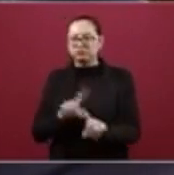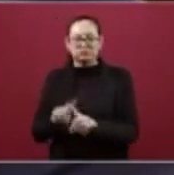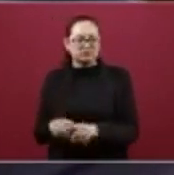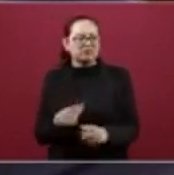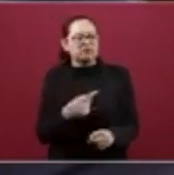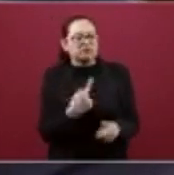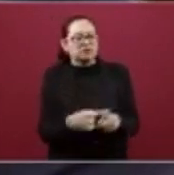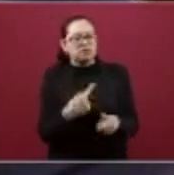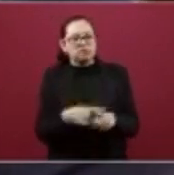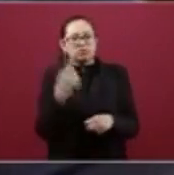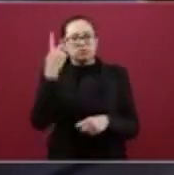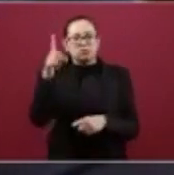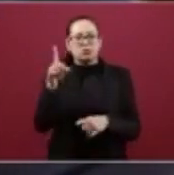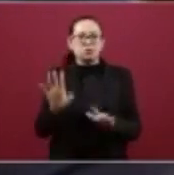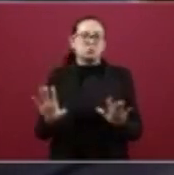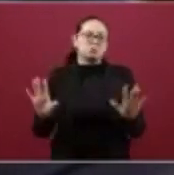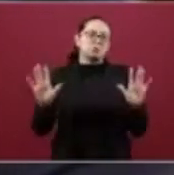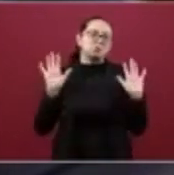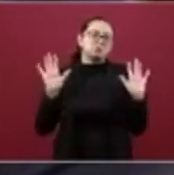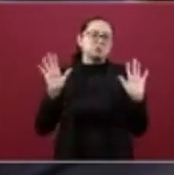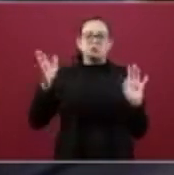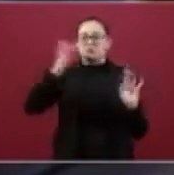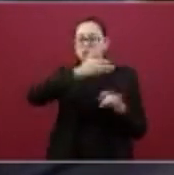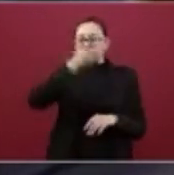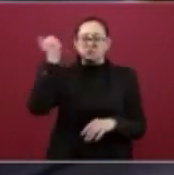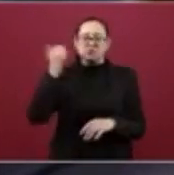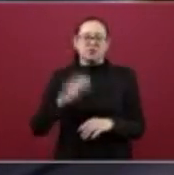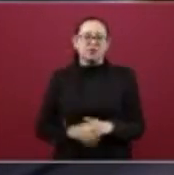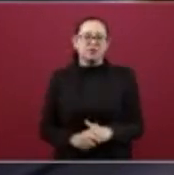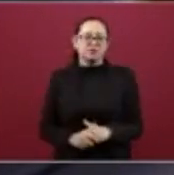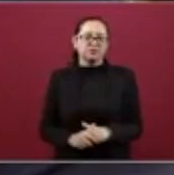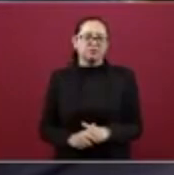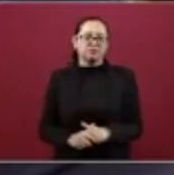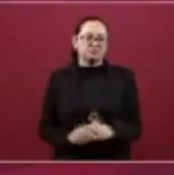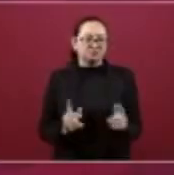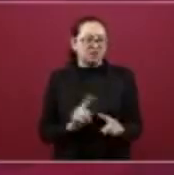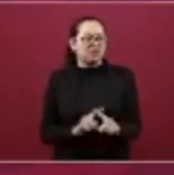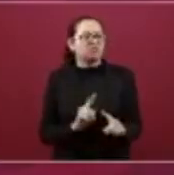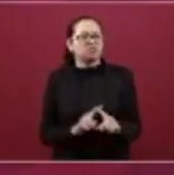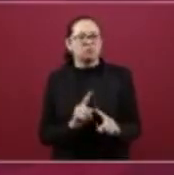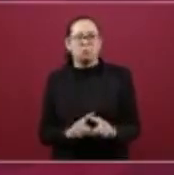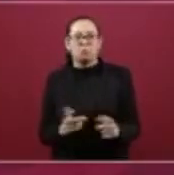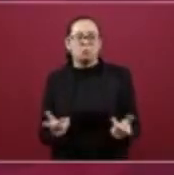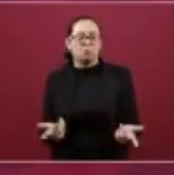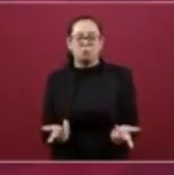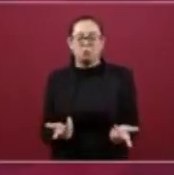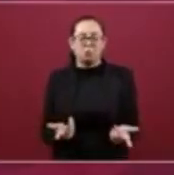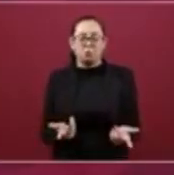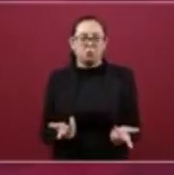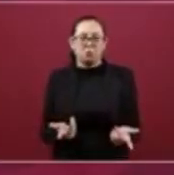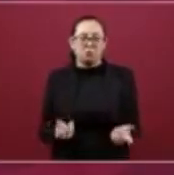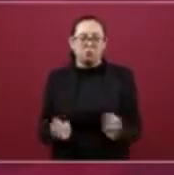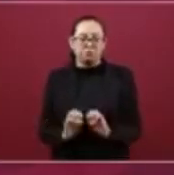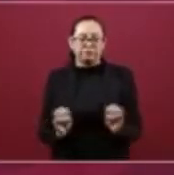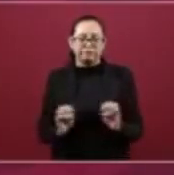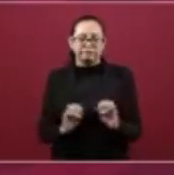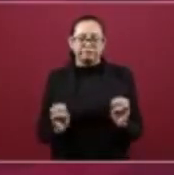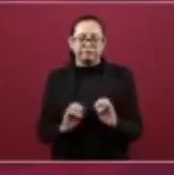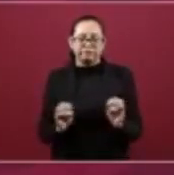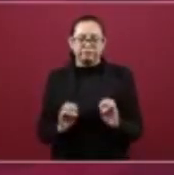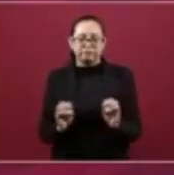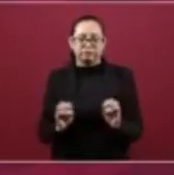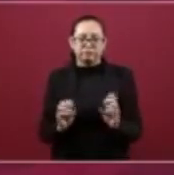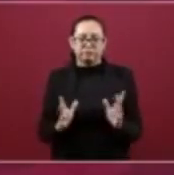quién son estos automóviles o estos vehículos.